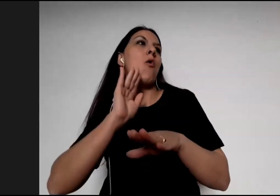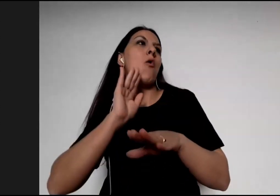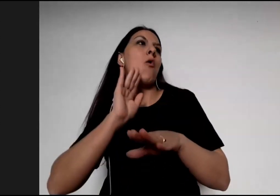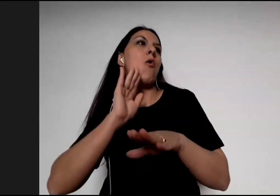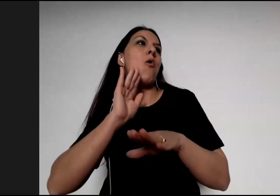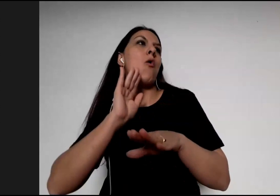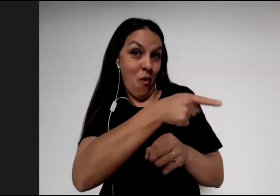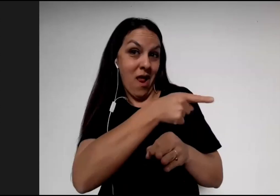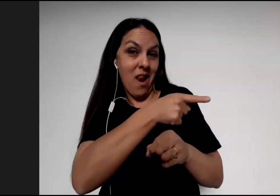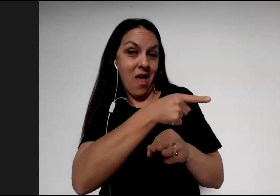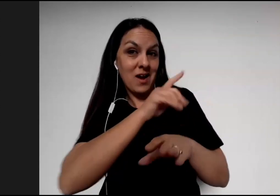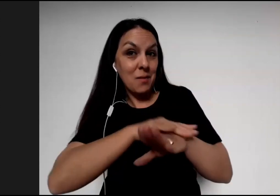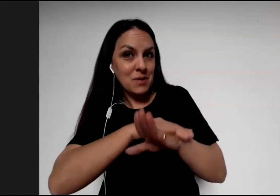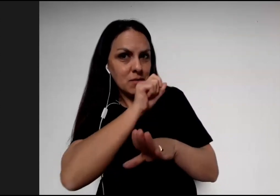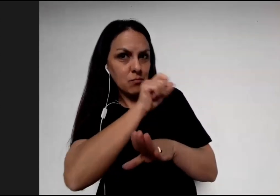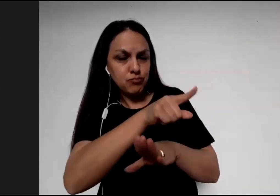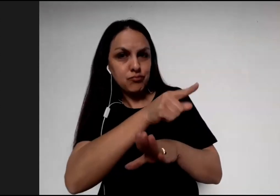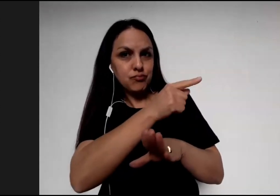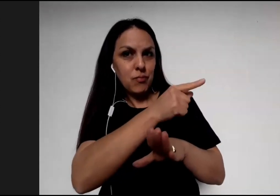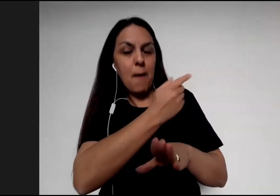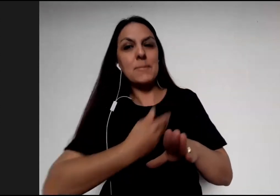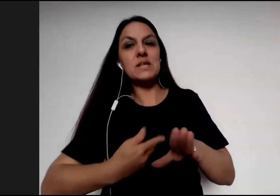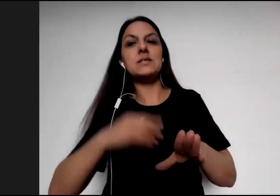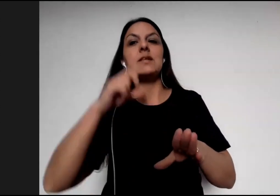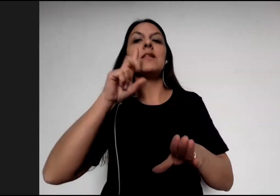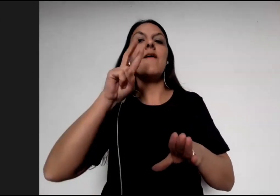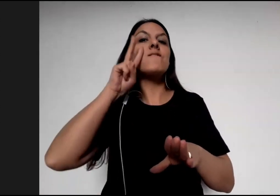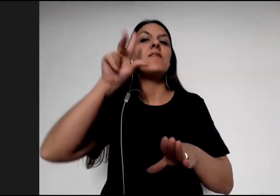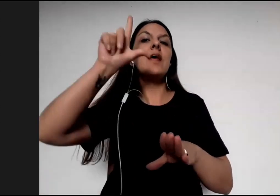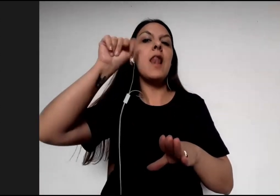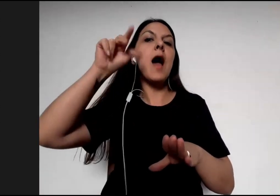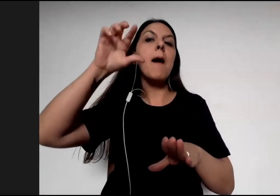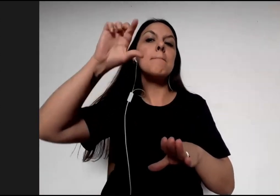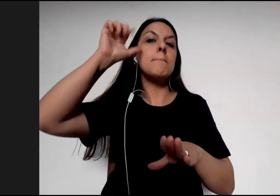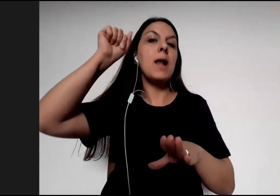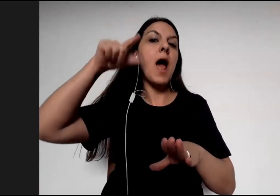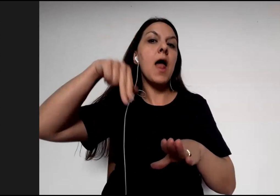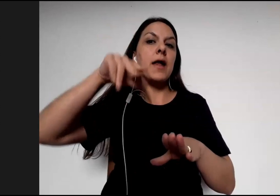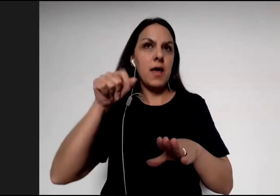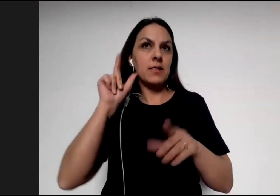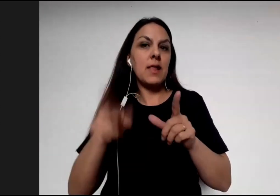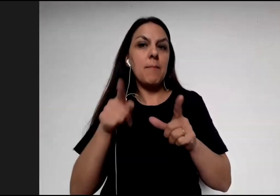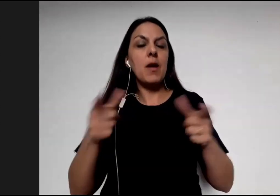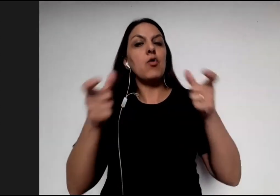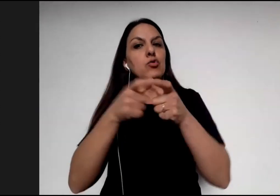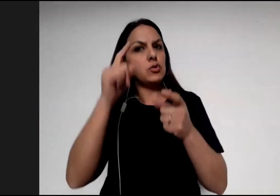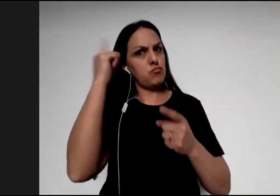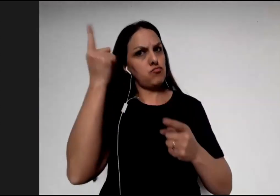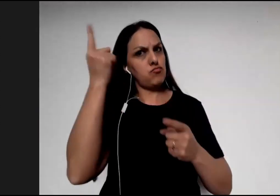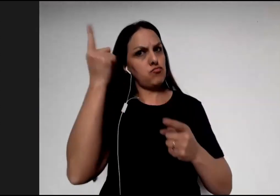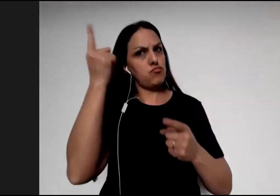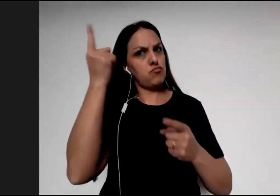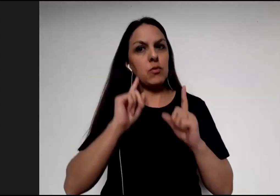el doctor Marcos Vilaplana, al consejo directivo, a las autoridades, y no me quiero olvidar de todos los